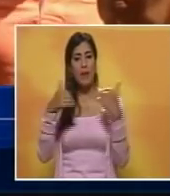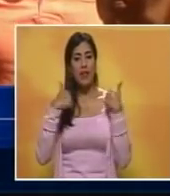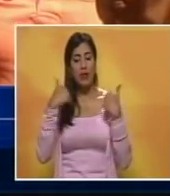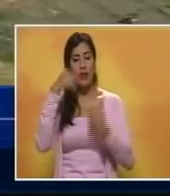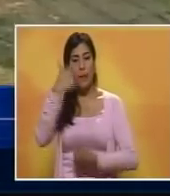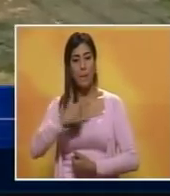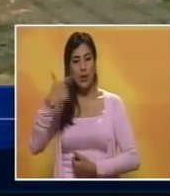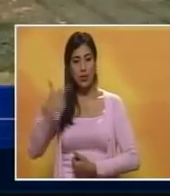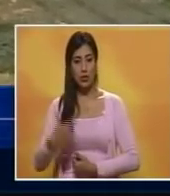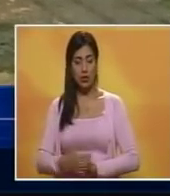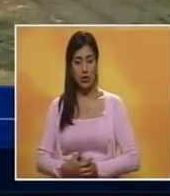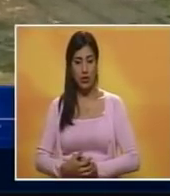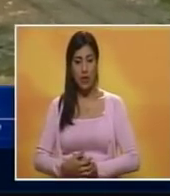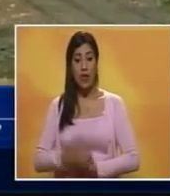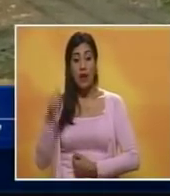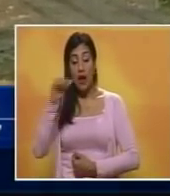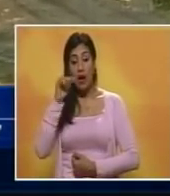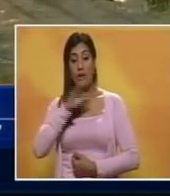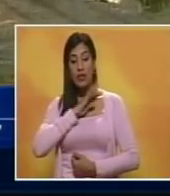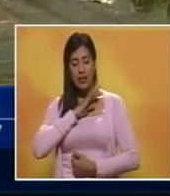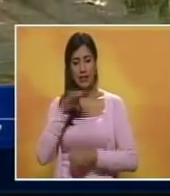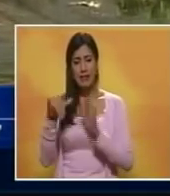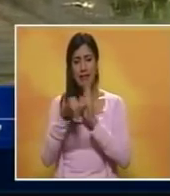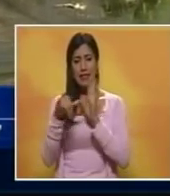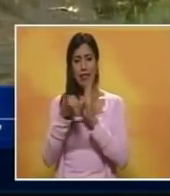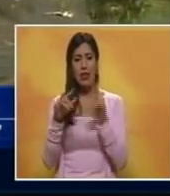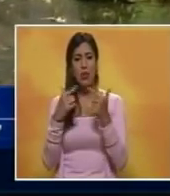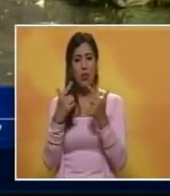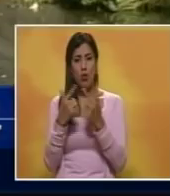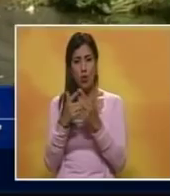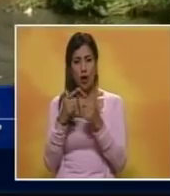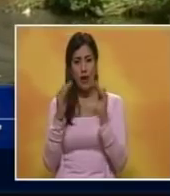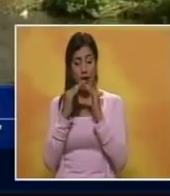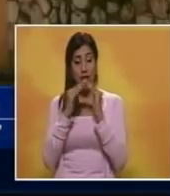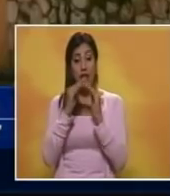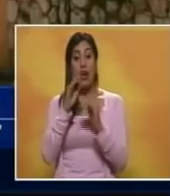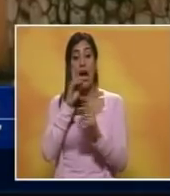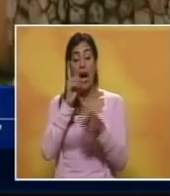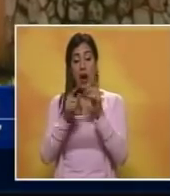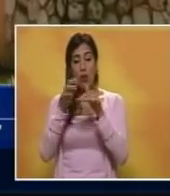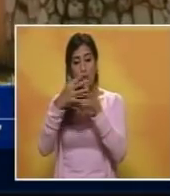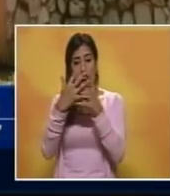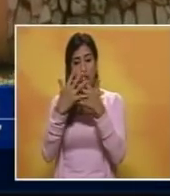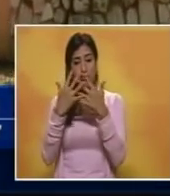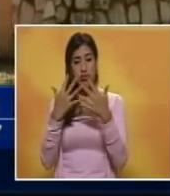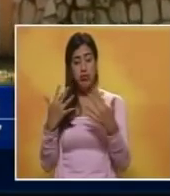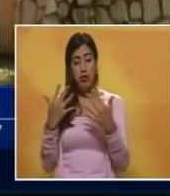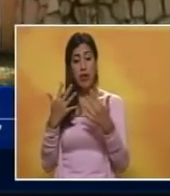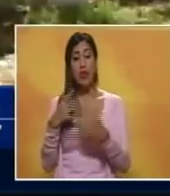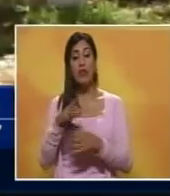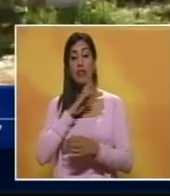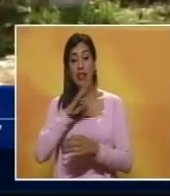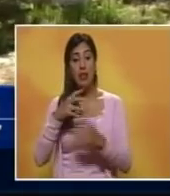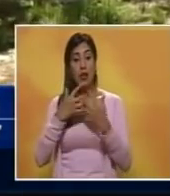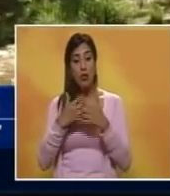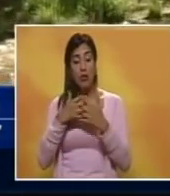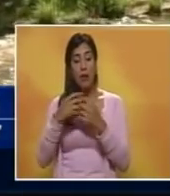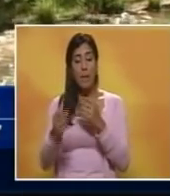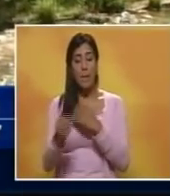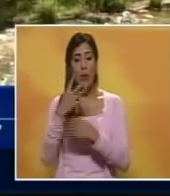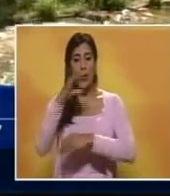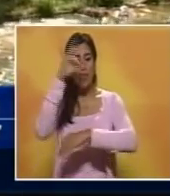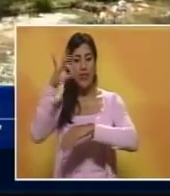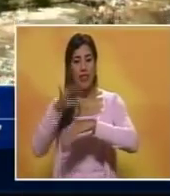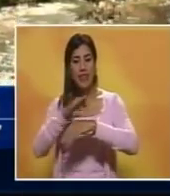tenemos los vecinos aquí. Como las aguas residuales están muy cerca de las residencias, además que algunas cloacas están obstruidas, se han producido casos de